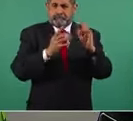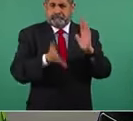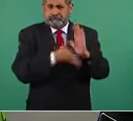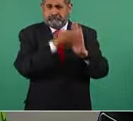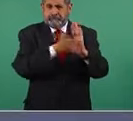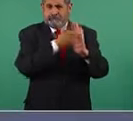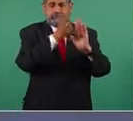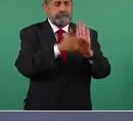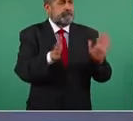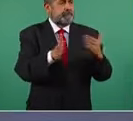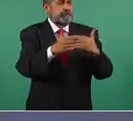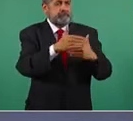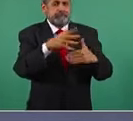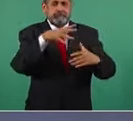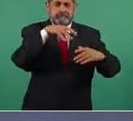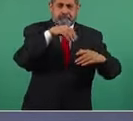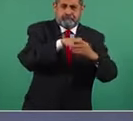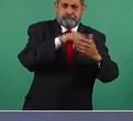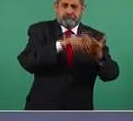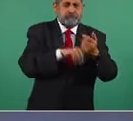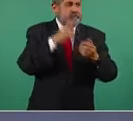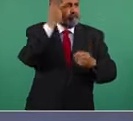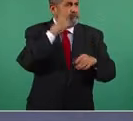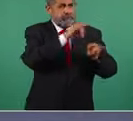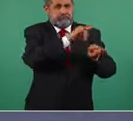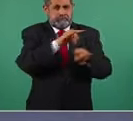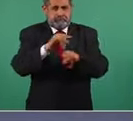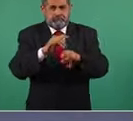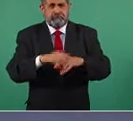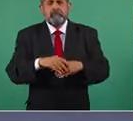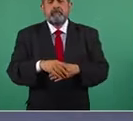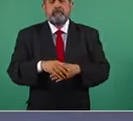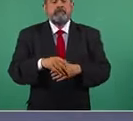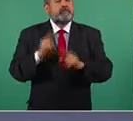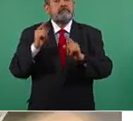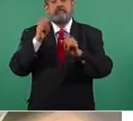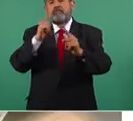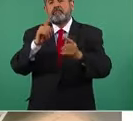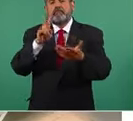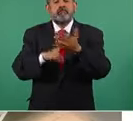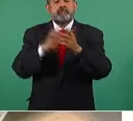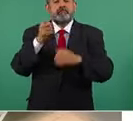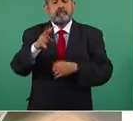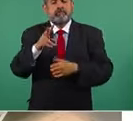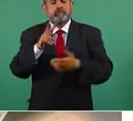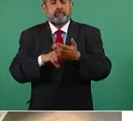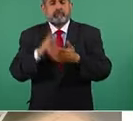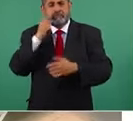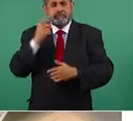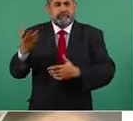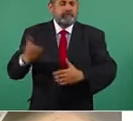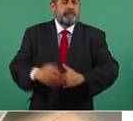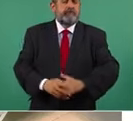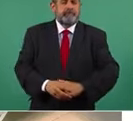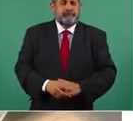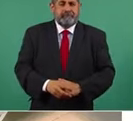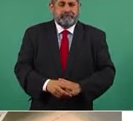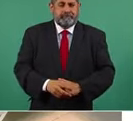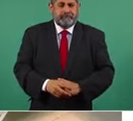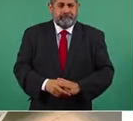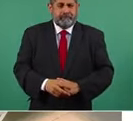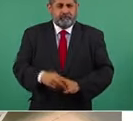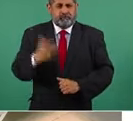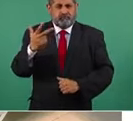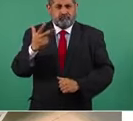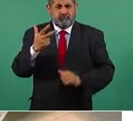las metas del 2019 y 2020 Y bueno, solamente nos quedan 8